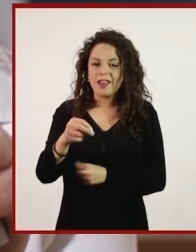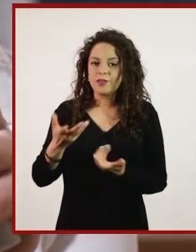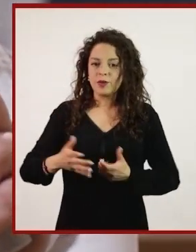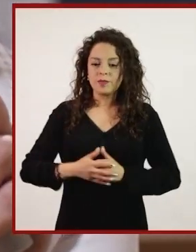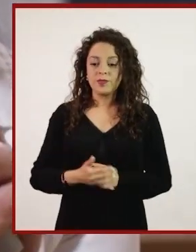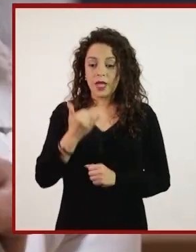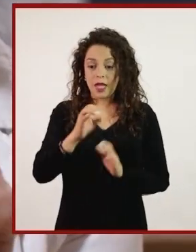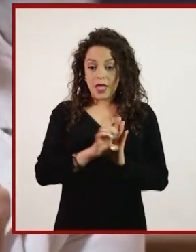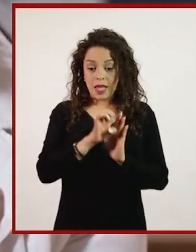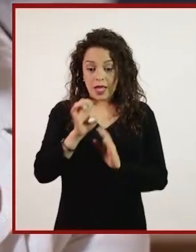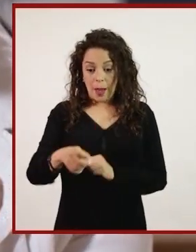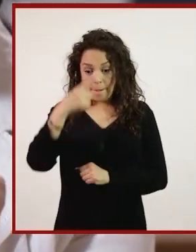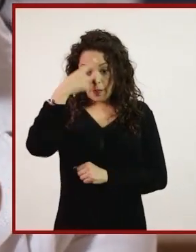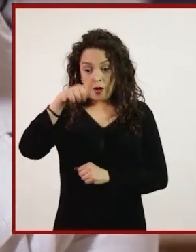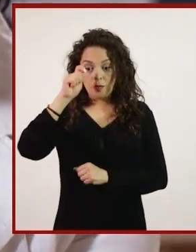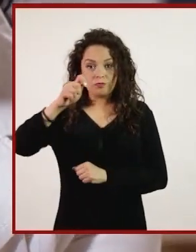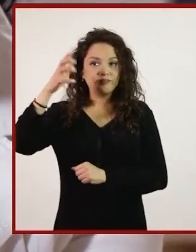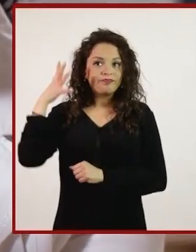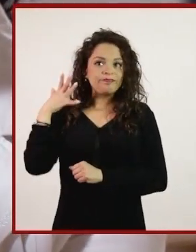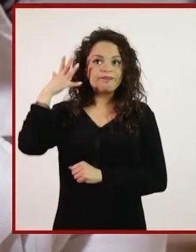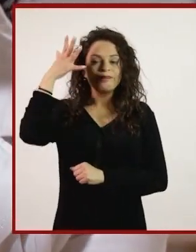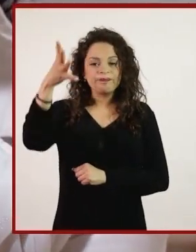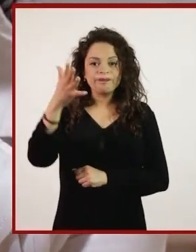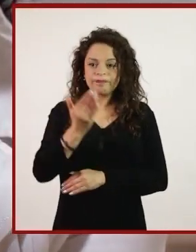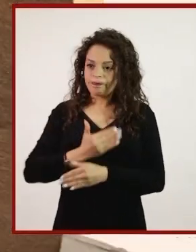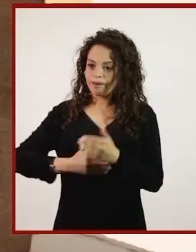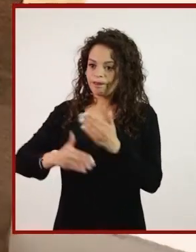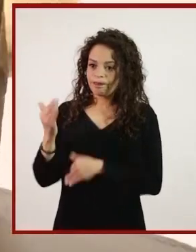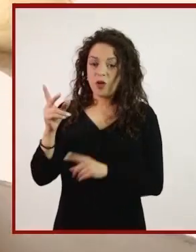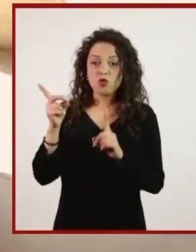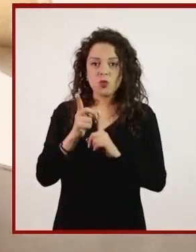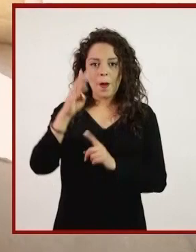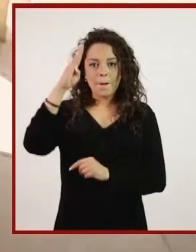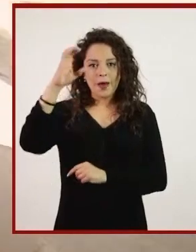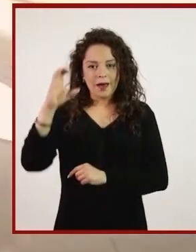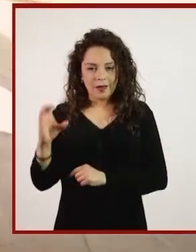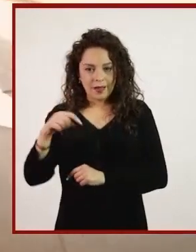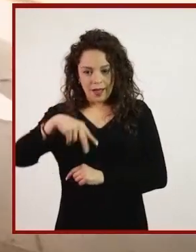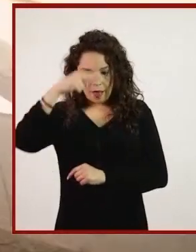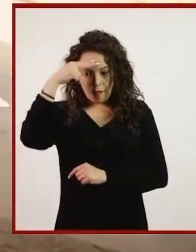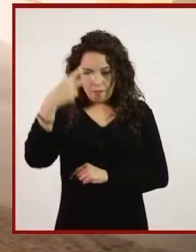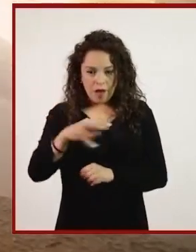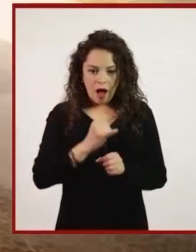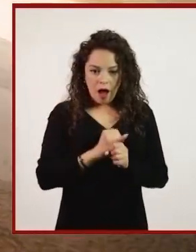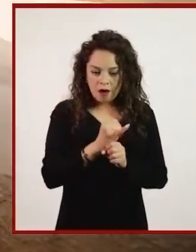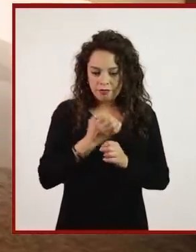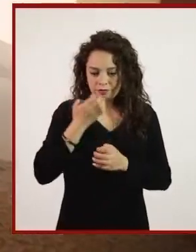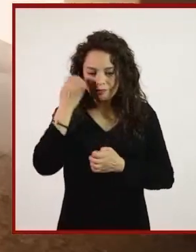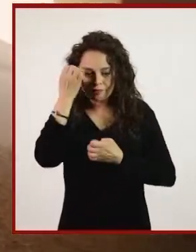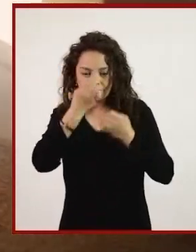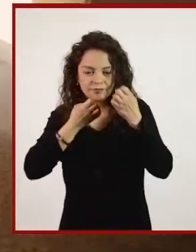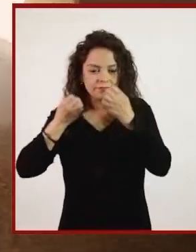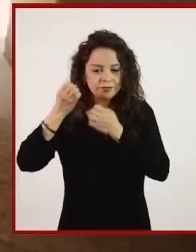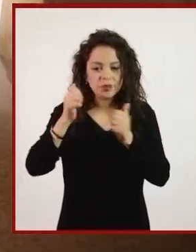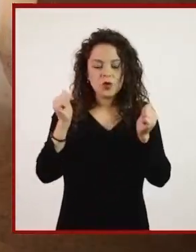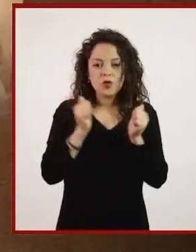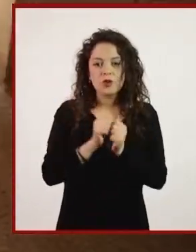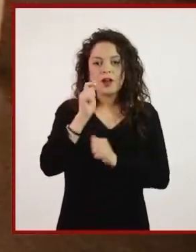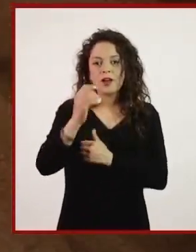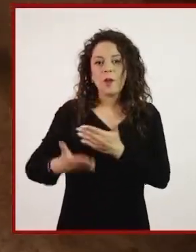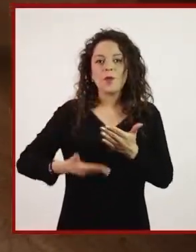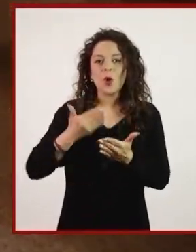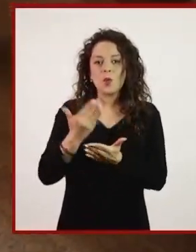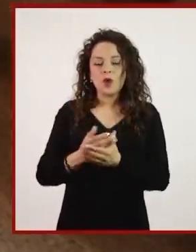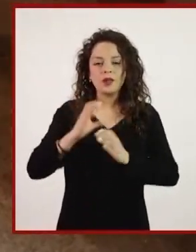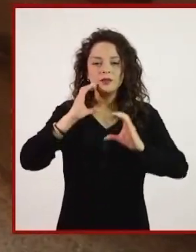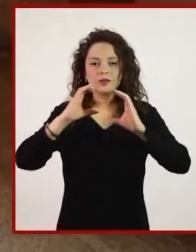que hacen los sonidos fuertes y directos al sistema auditivo y ejemplos de sustentabilidad en Baja California.